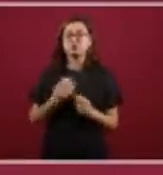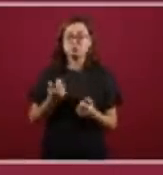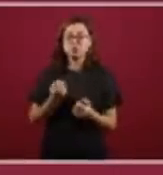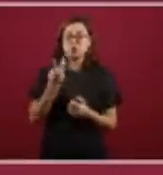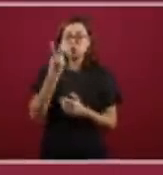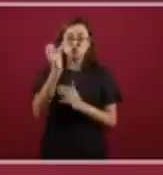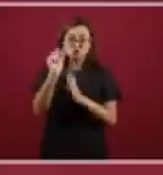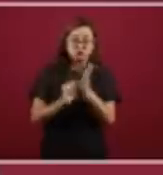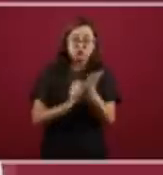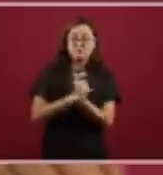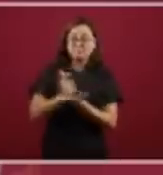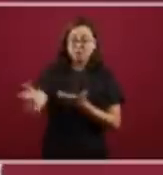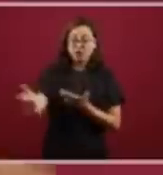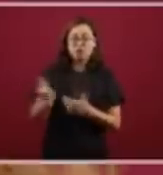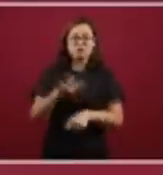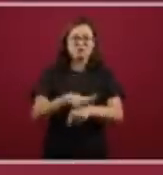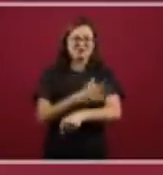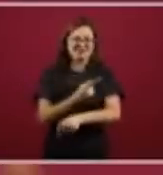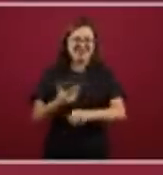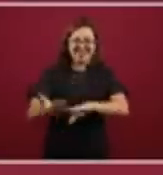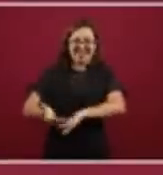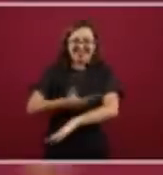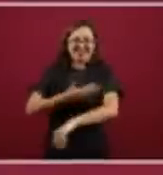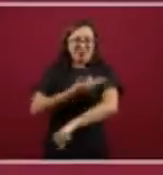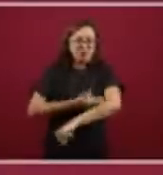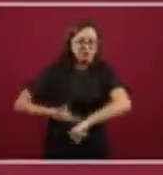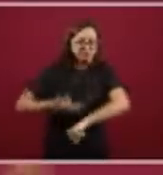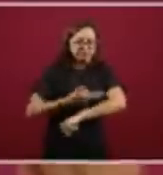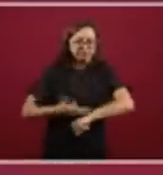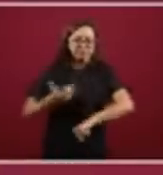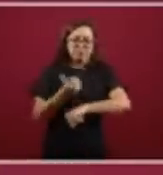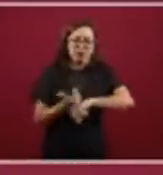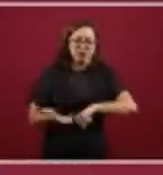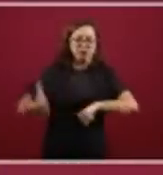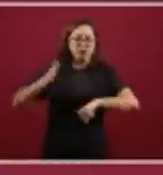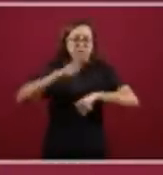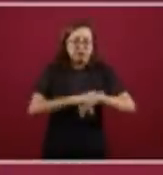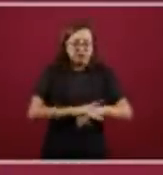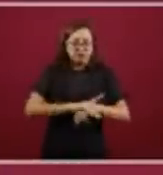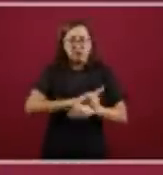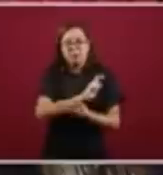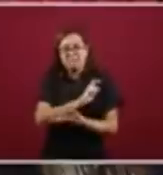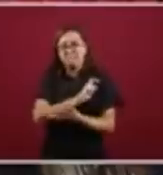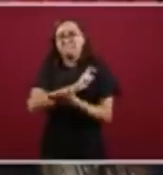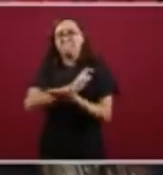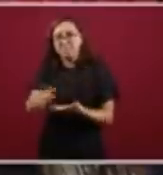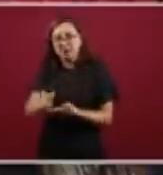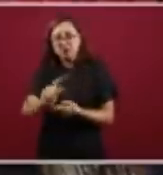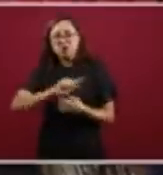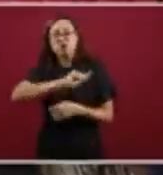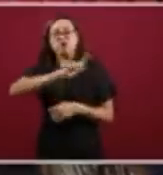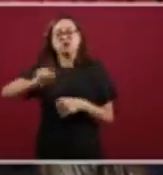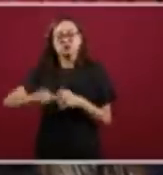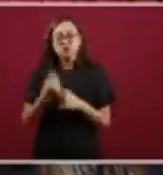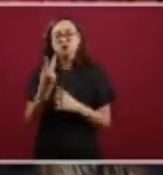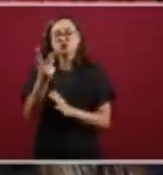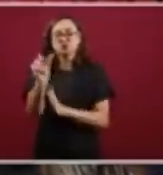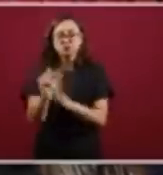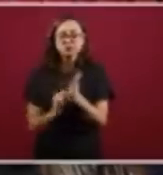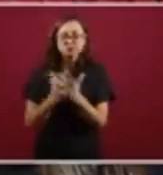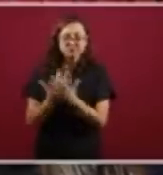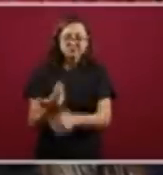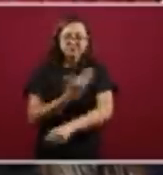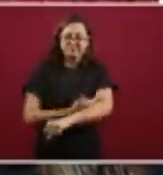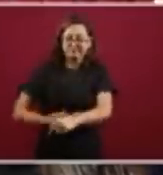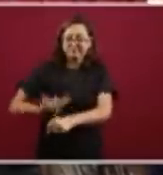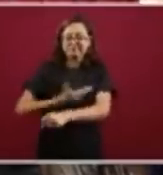bimestral, porque tenemos que hacer todo ese trabajo administrativo posterior al pago de los operativos y vamos a